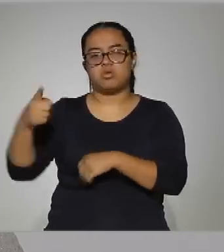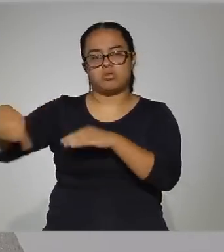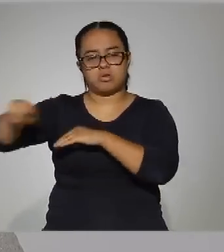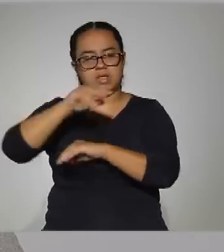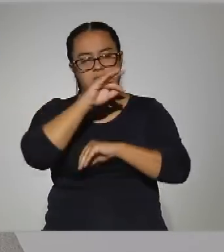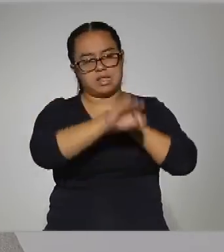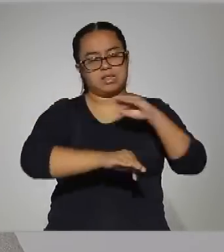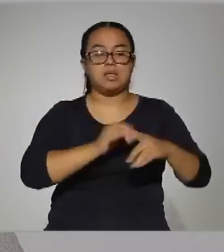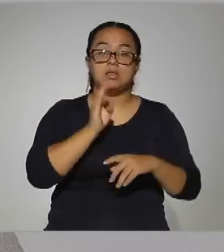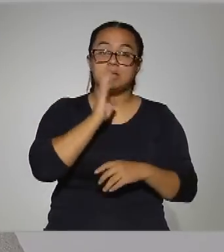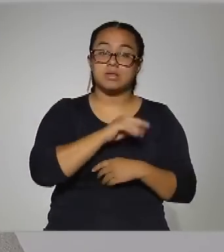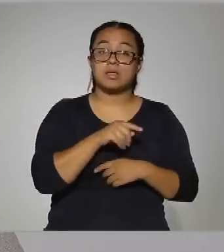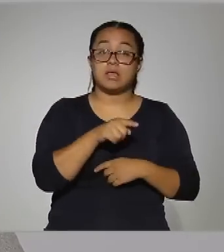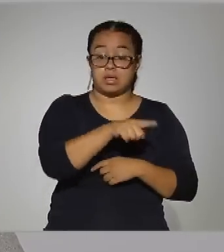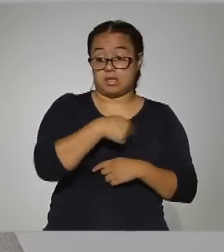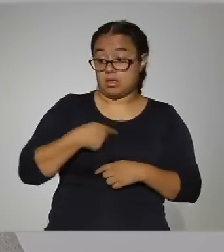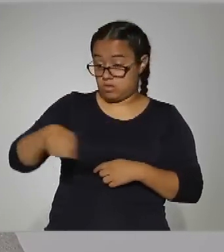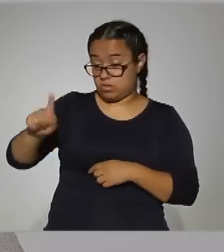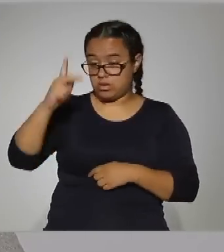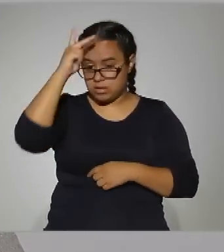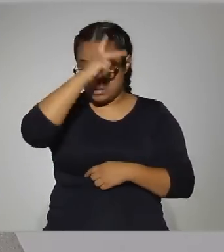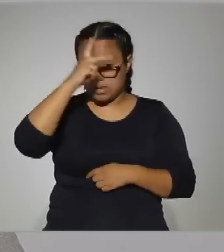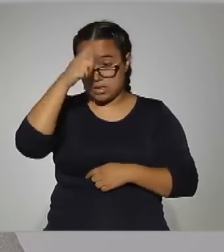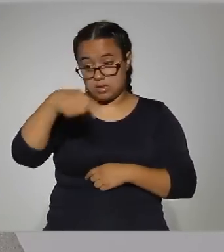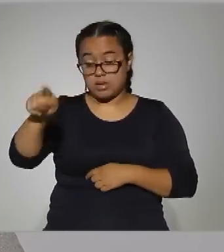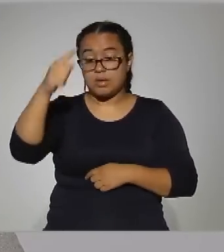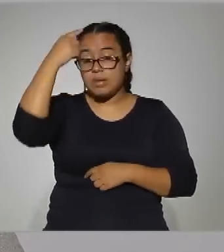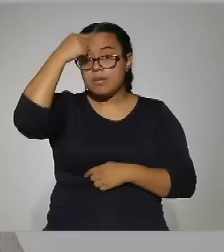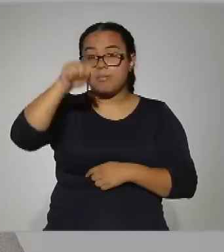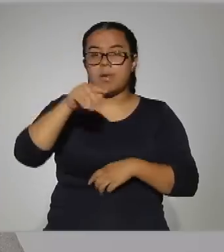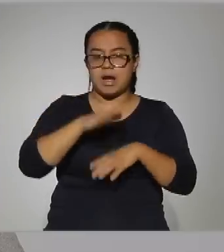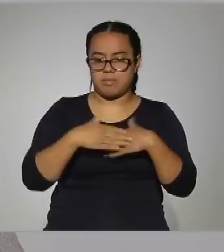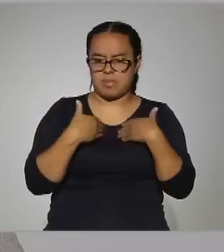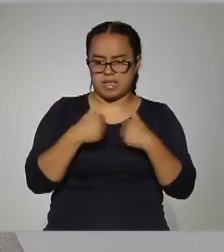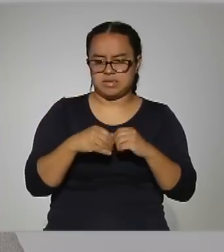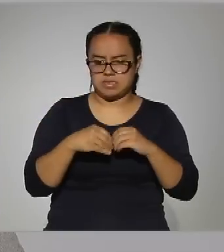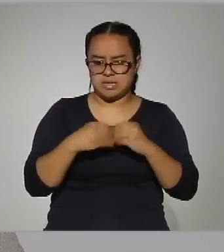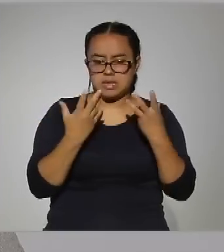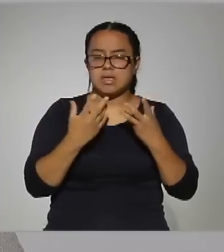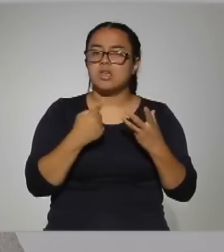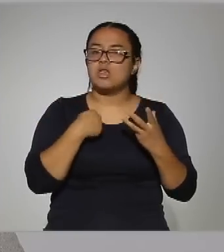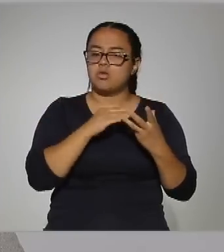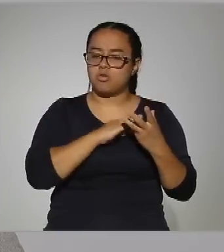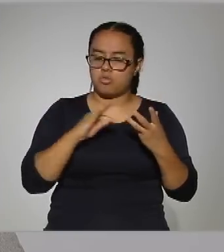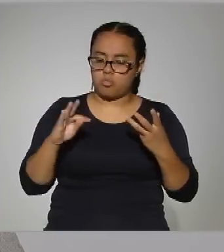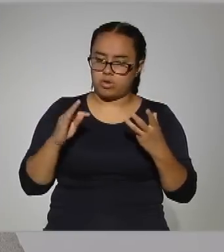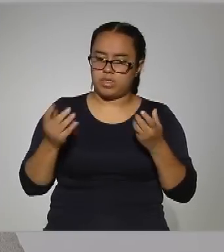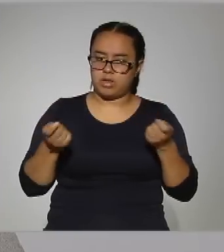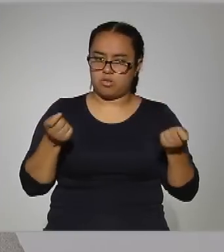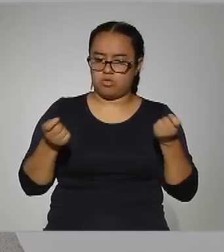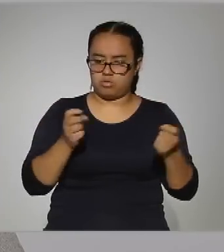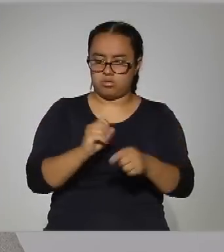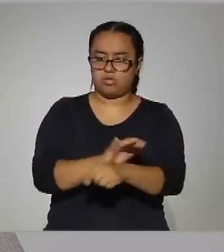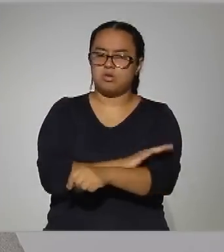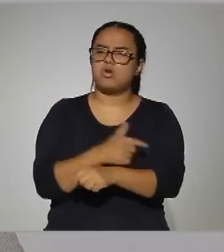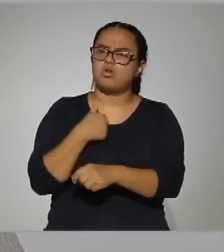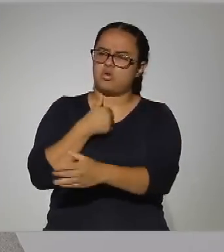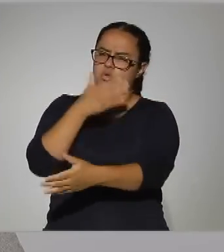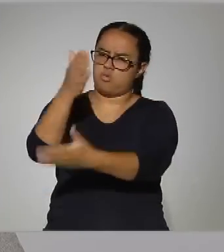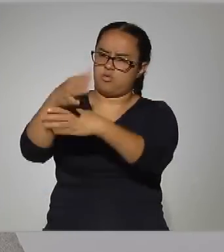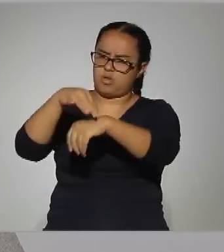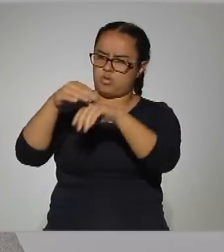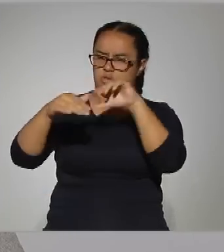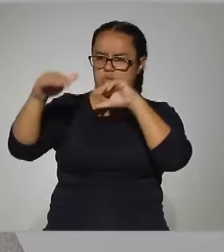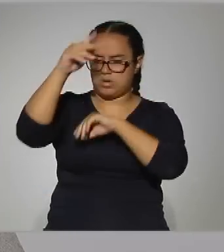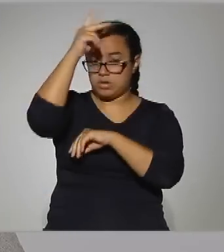maltratado. Él me dice que vaya al psicólogo y al psiquiatra para que lo pueda entender y para que yo aprenda a gestionar mis emociones. Acudí con el psiquiatra porque